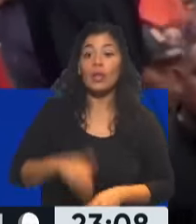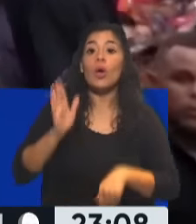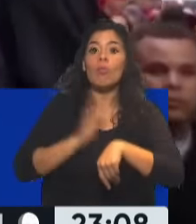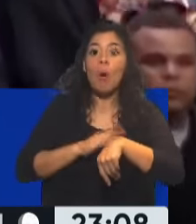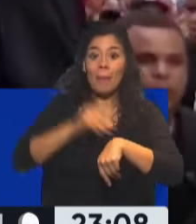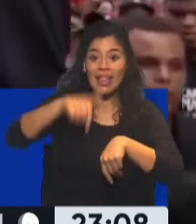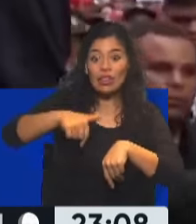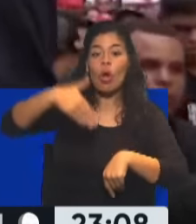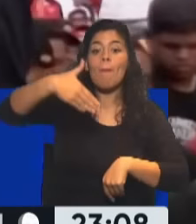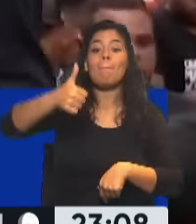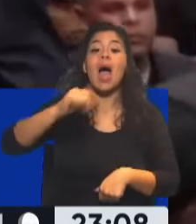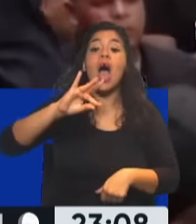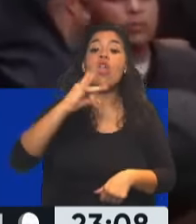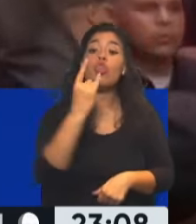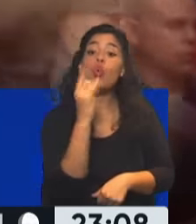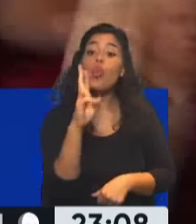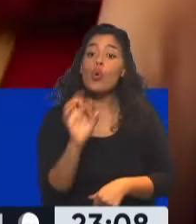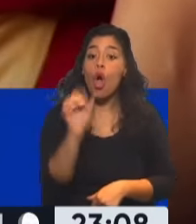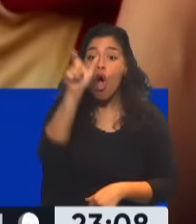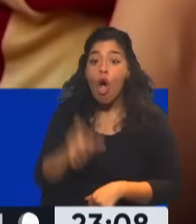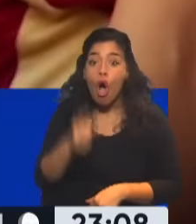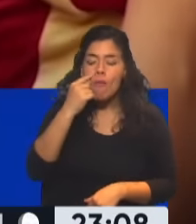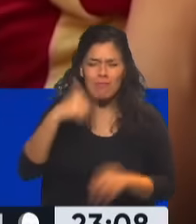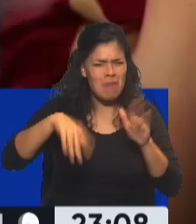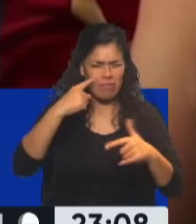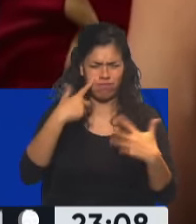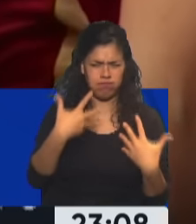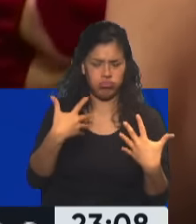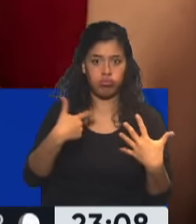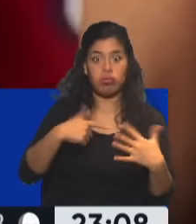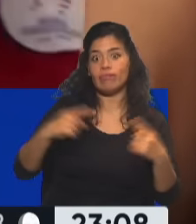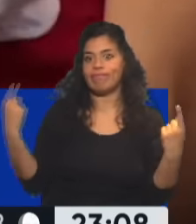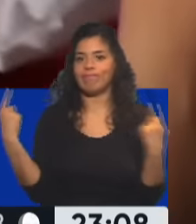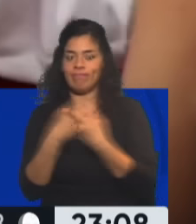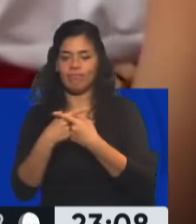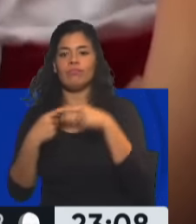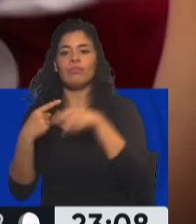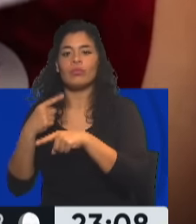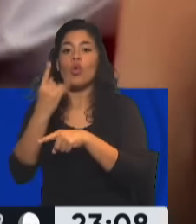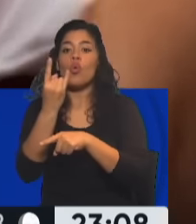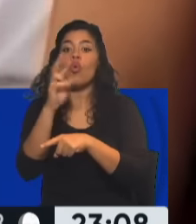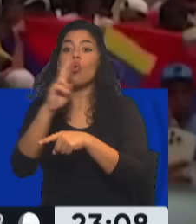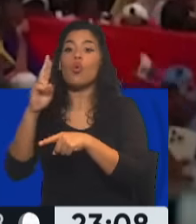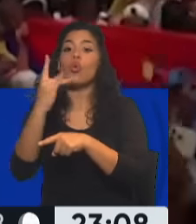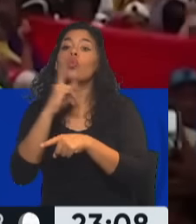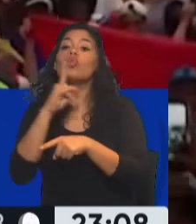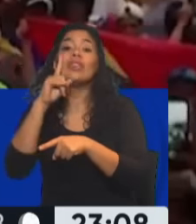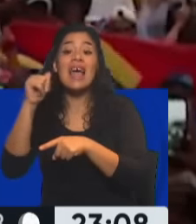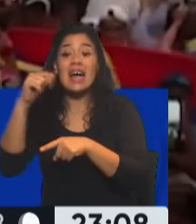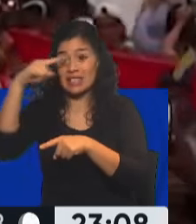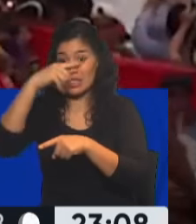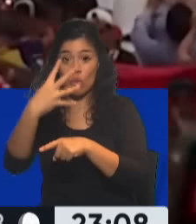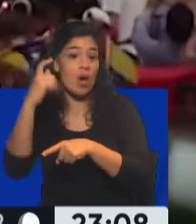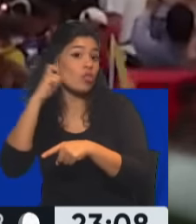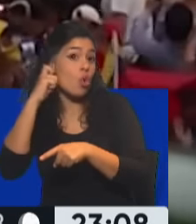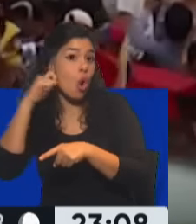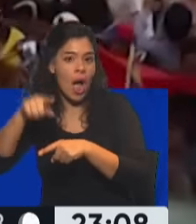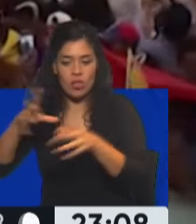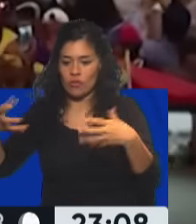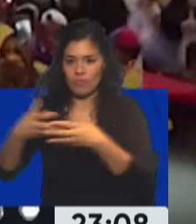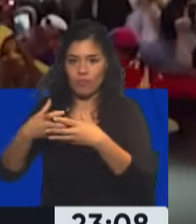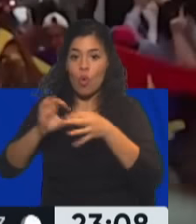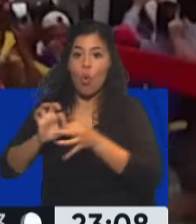Polo Patriótico, quien busca su reelección, y Edmundo González Urrutia, el diplomático de 74 años que encabeza la Plataforma Unitaria